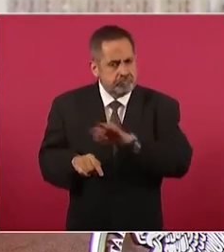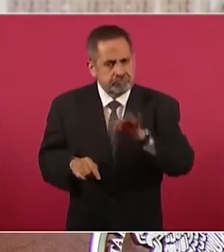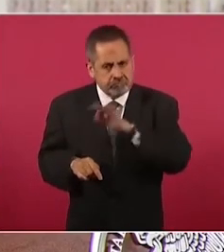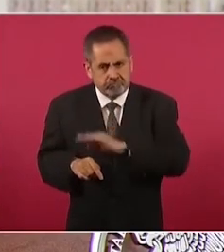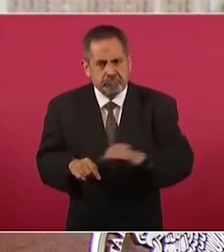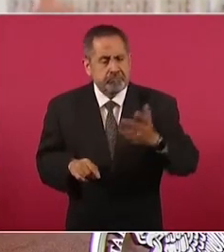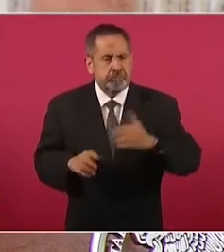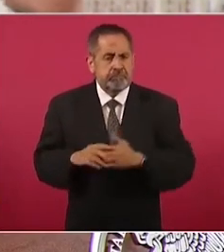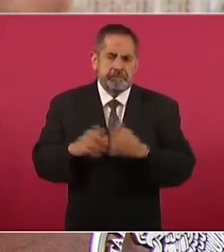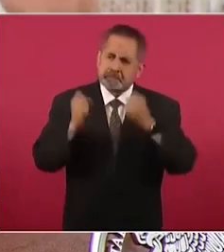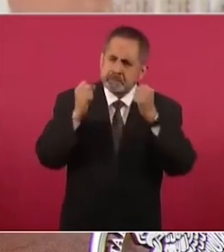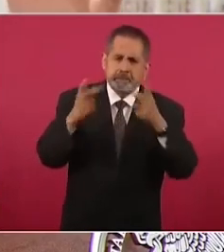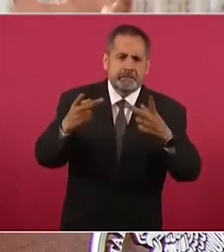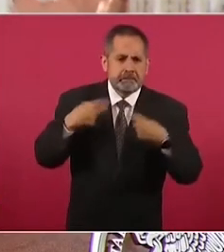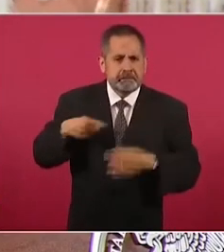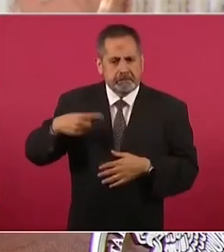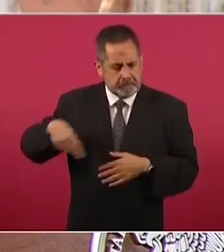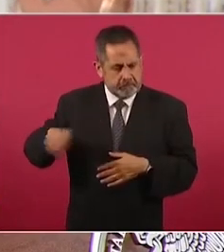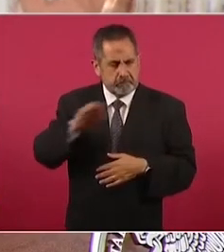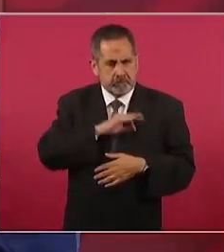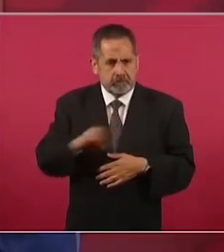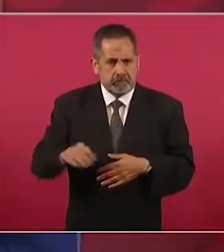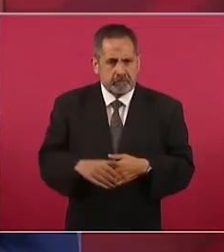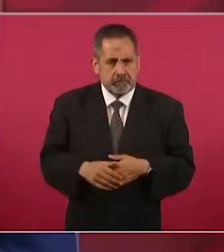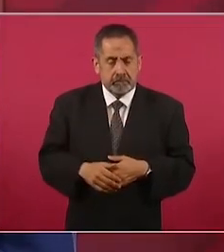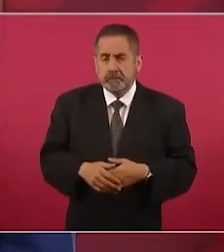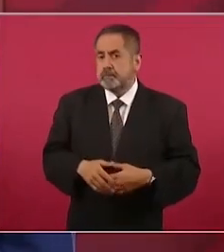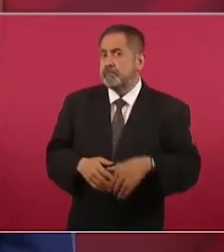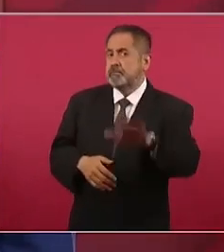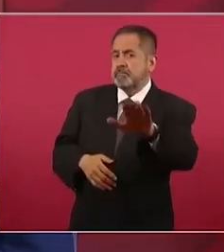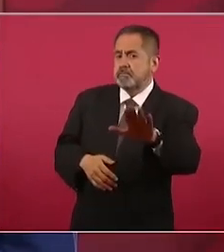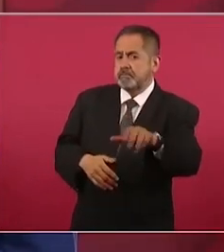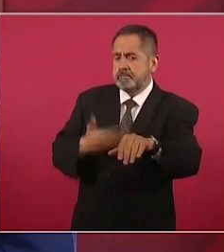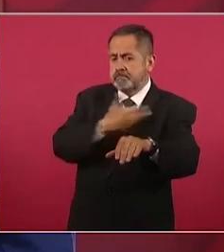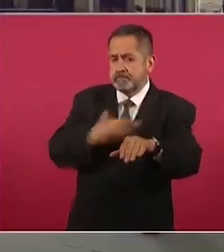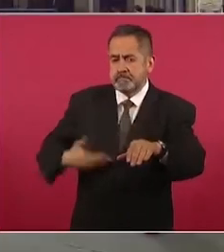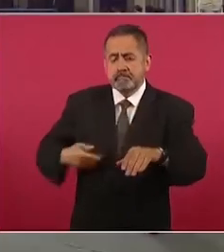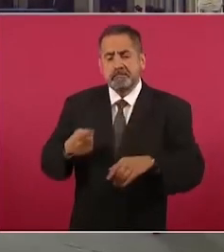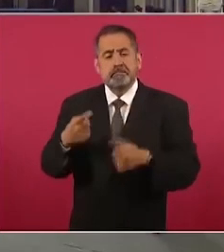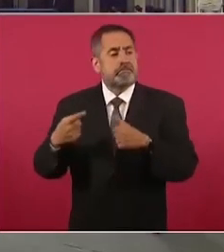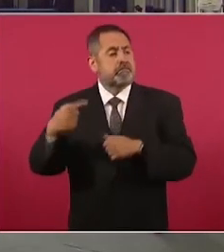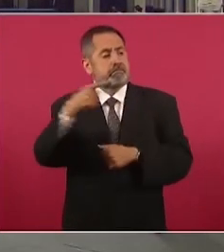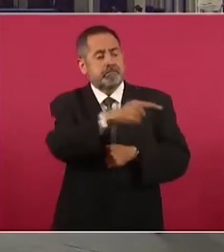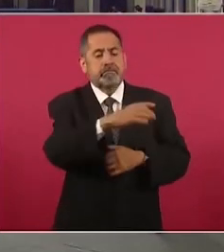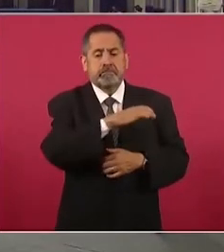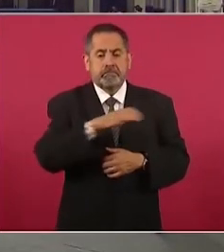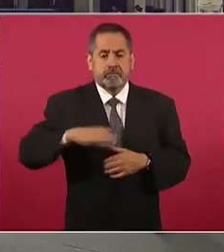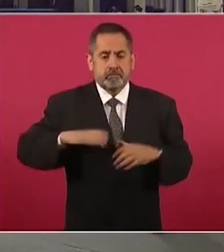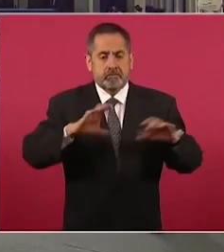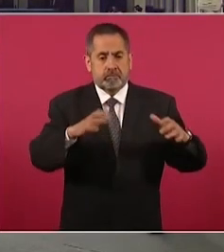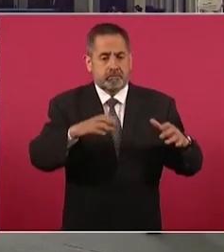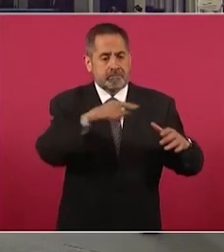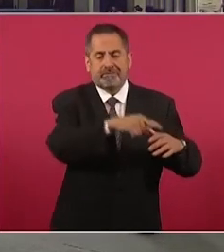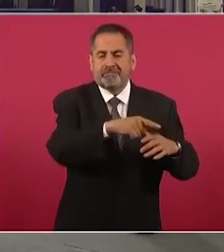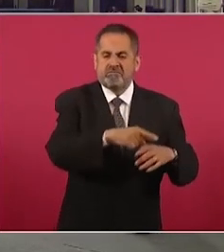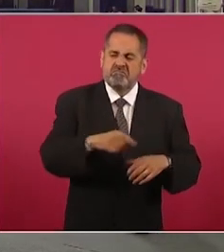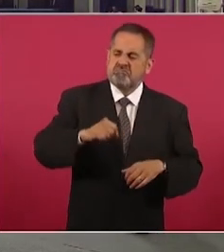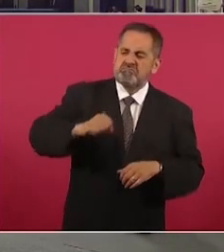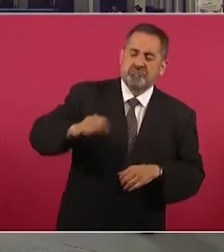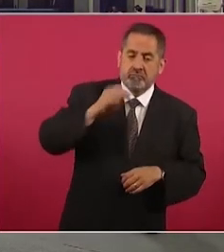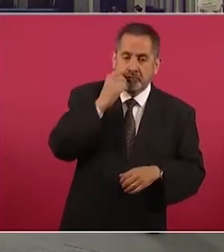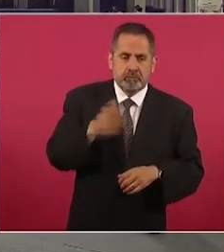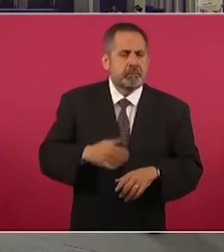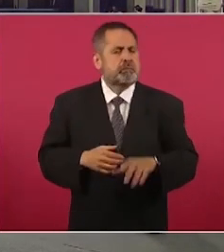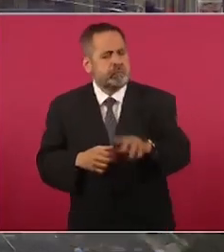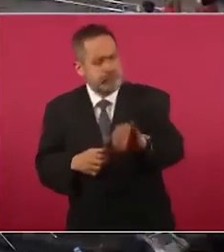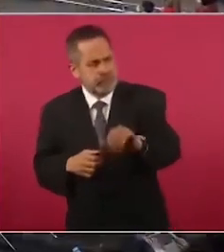para mucha gente. Pero, presidente, eso tendrá que pasar por el Congreso, que es donde está el tapón.